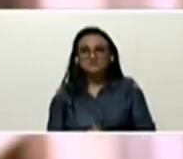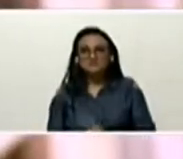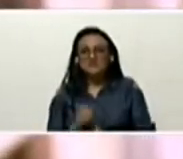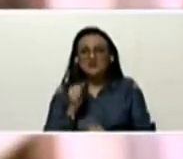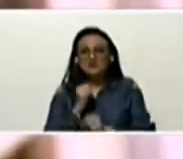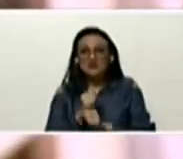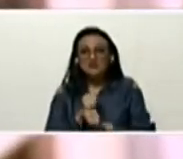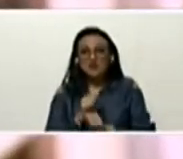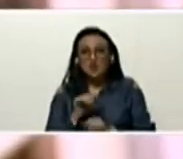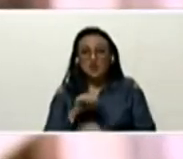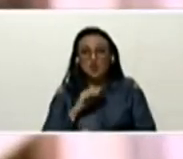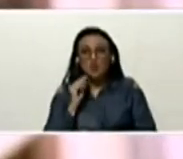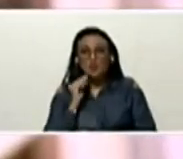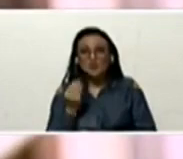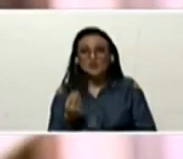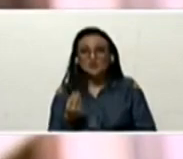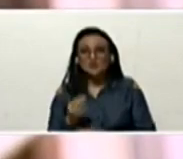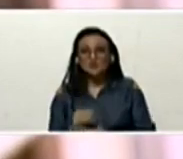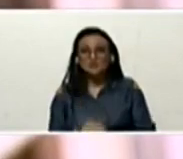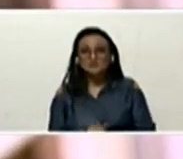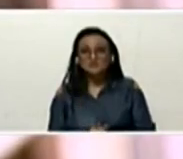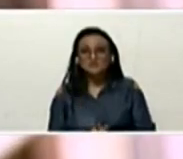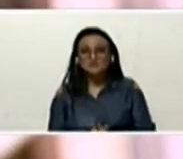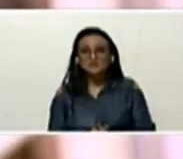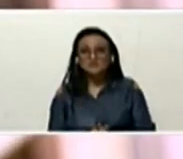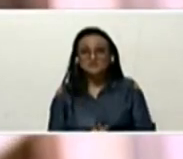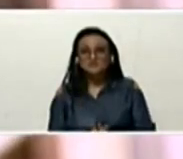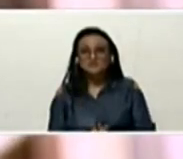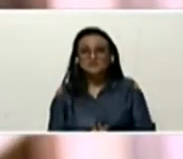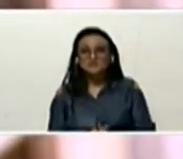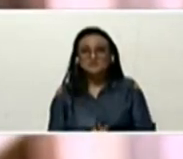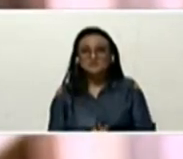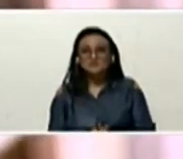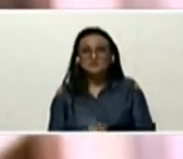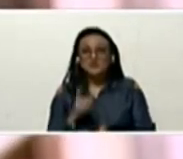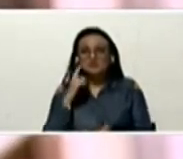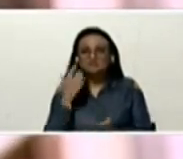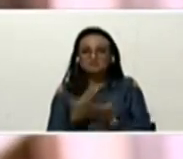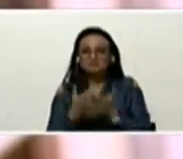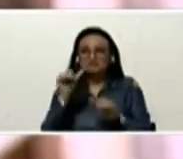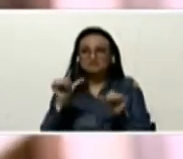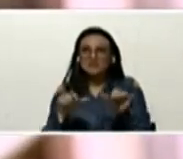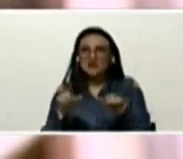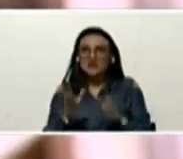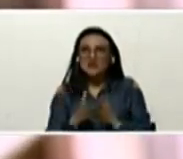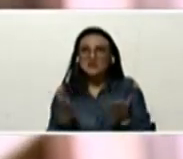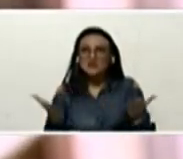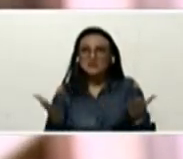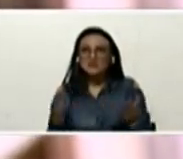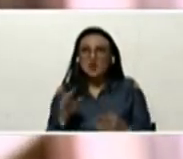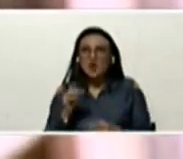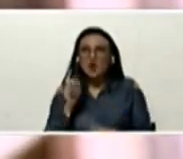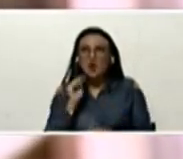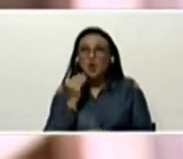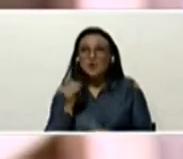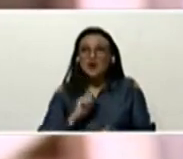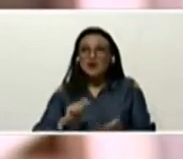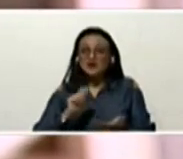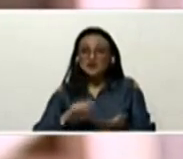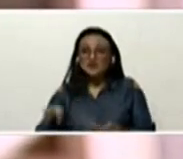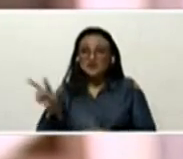Trabajo de la juventud, mira, ya está, tú eres David. David, ¿qué nos planteas aquí en este libro? Mira, un joven escritor